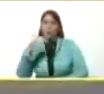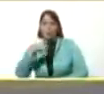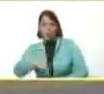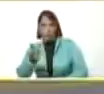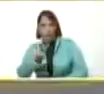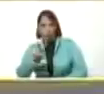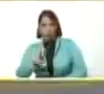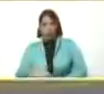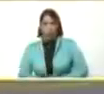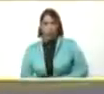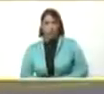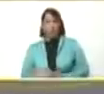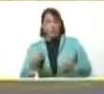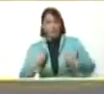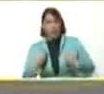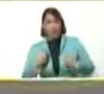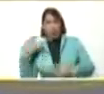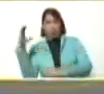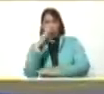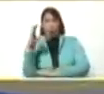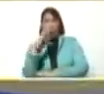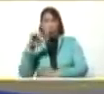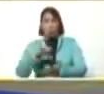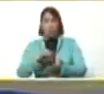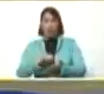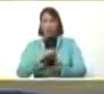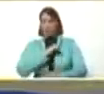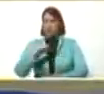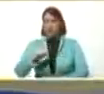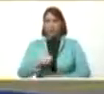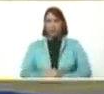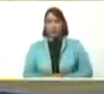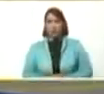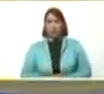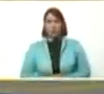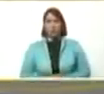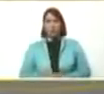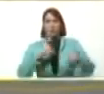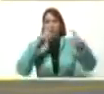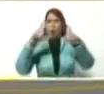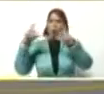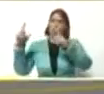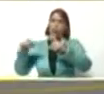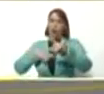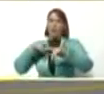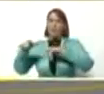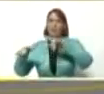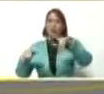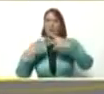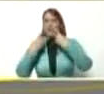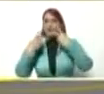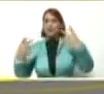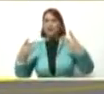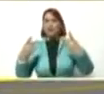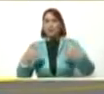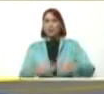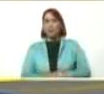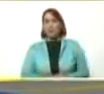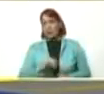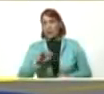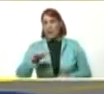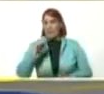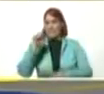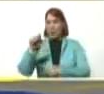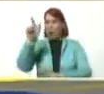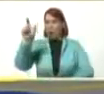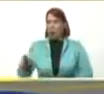Entonces Jane Story, que vive en Bogotá, por venganza sacó las fotos del avión y sacó toda la noticia. Jane Story, así lo señalo. Jane Story es